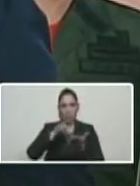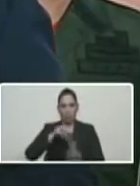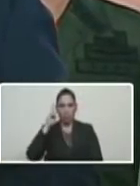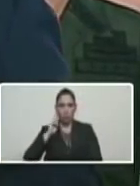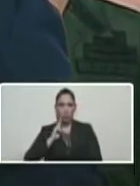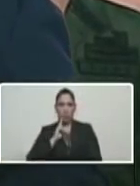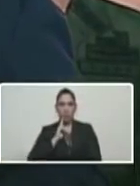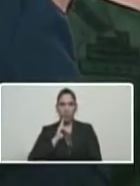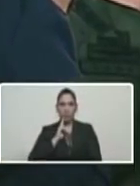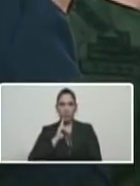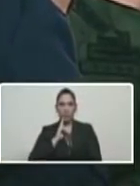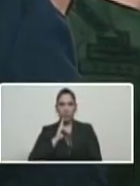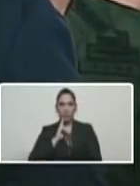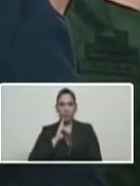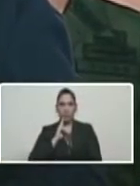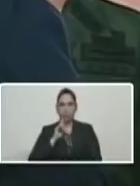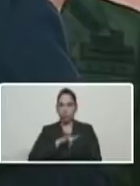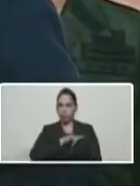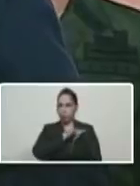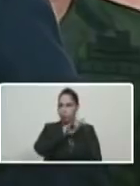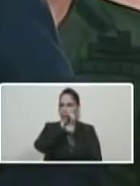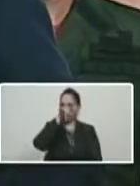Bolivariana, por aire,